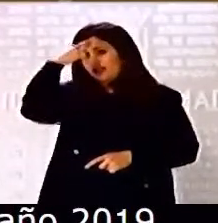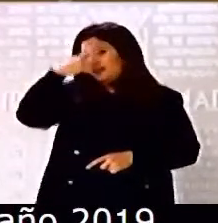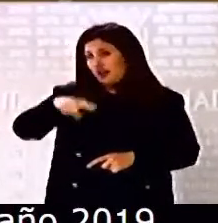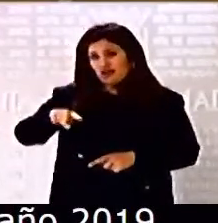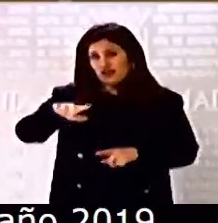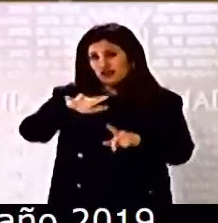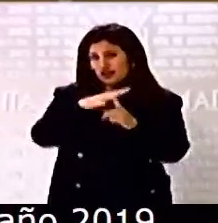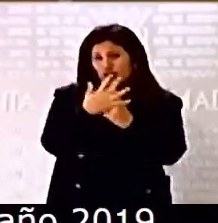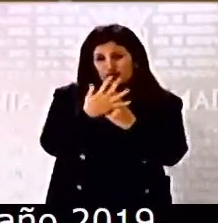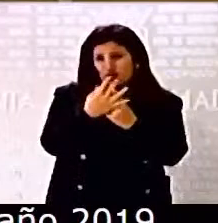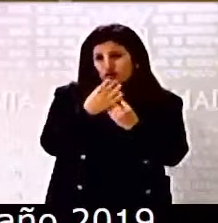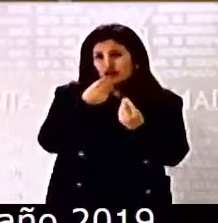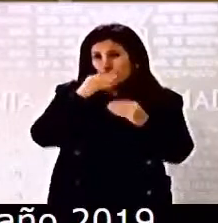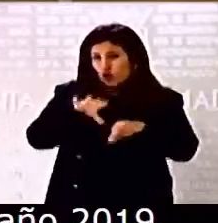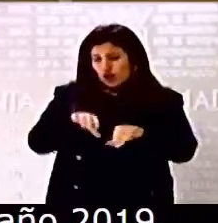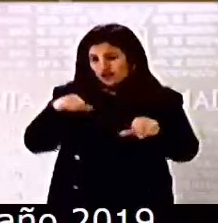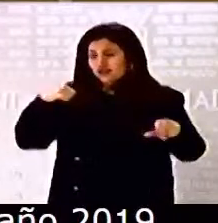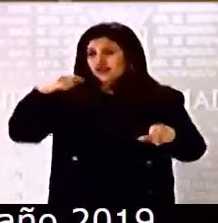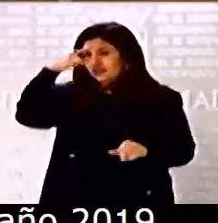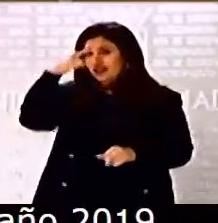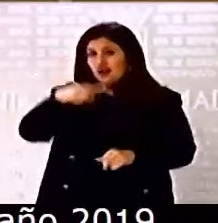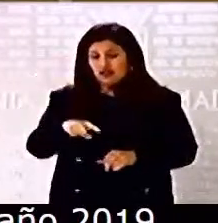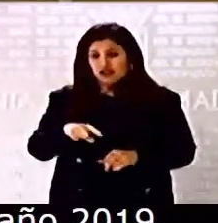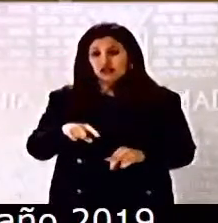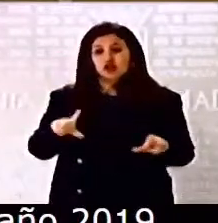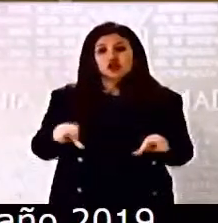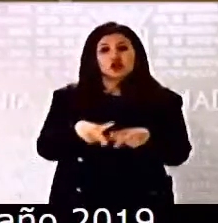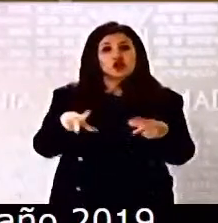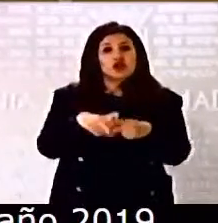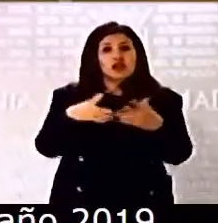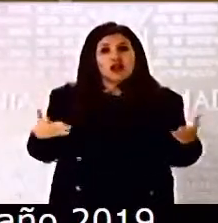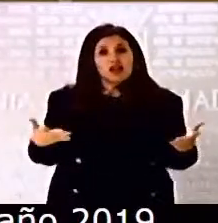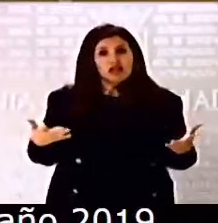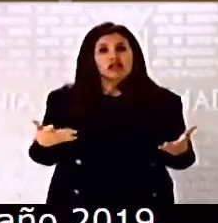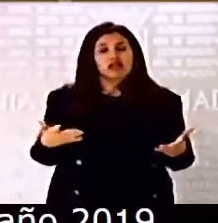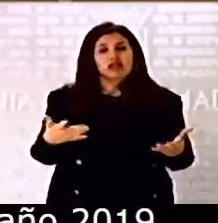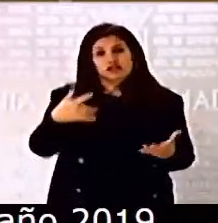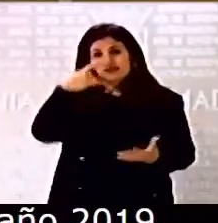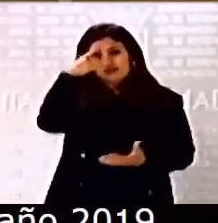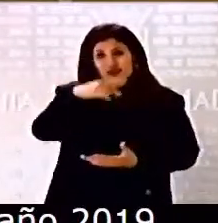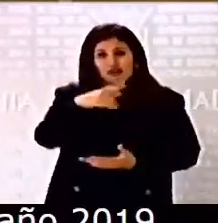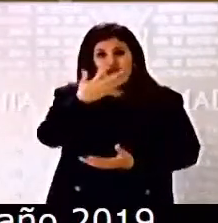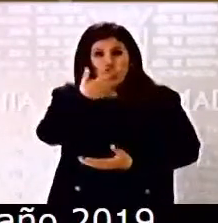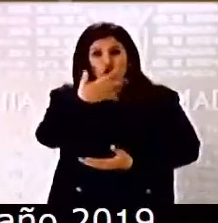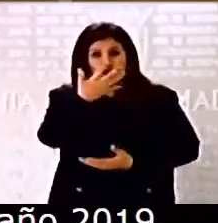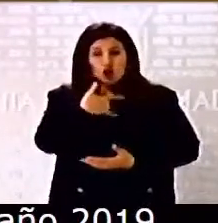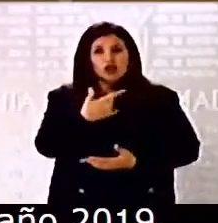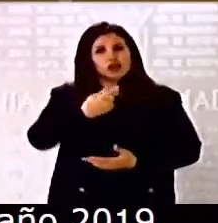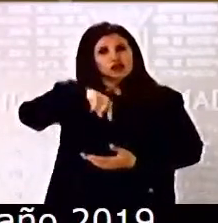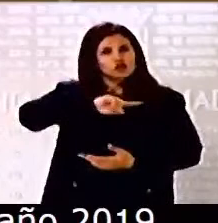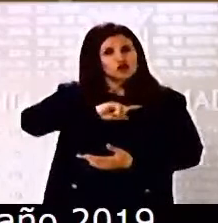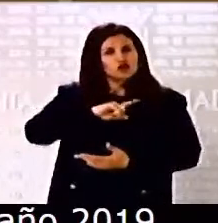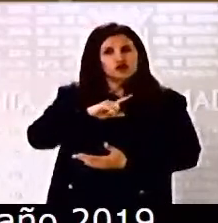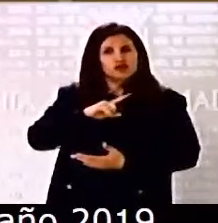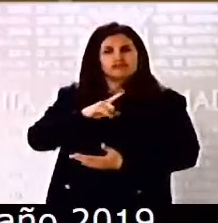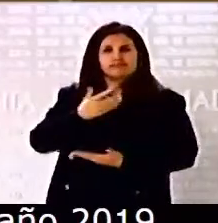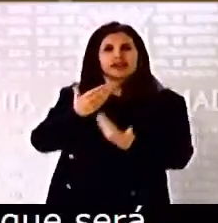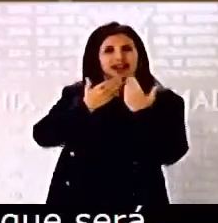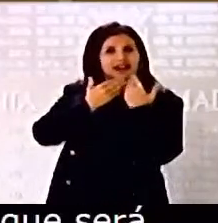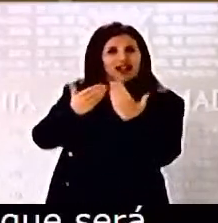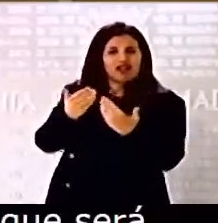evaluado también por la sociedad, pero que también mucho le debemos a esos grandes profesionales que